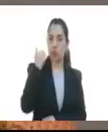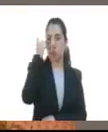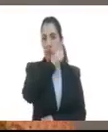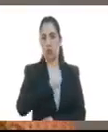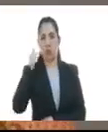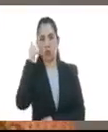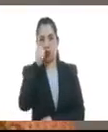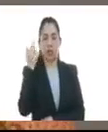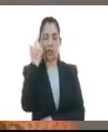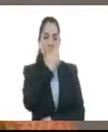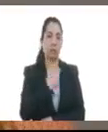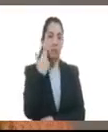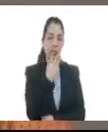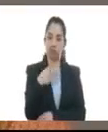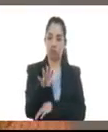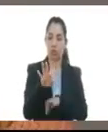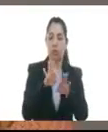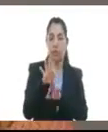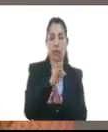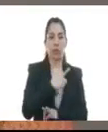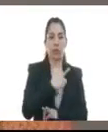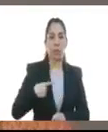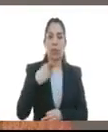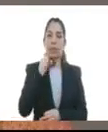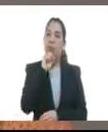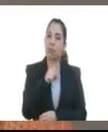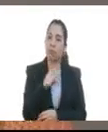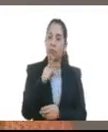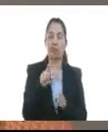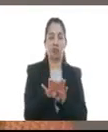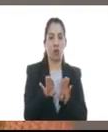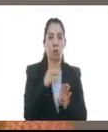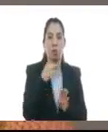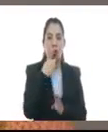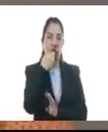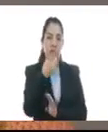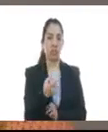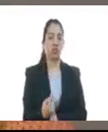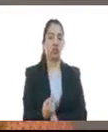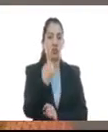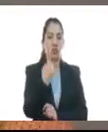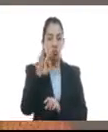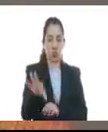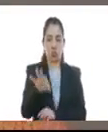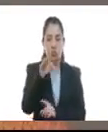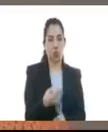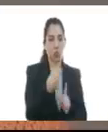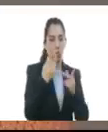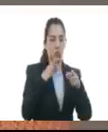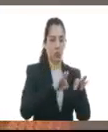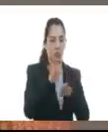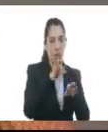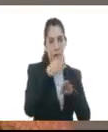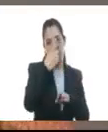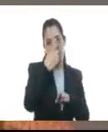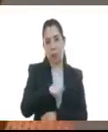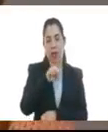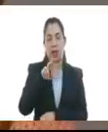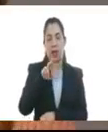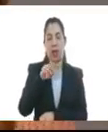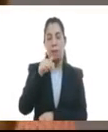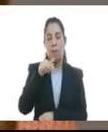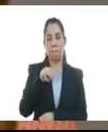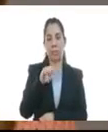honorífica, ¿no? Y eso fue, yo creo que el tema que más nos mantuvo en debate, ¿no? De que nos habían dicho que nomás iba a